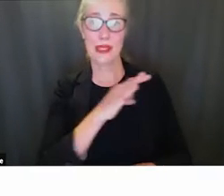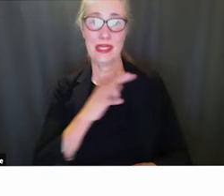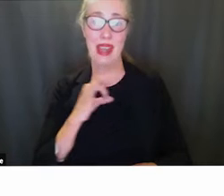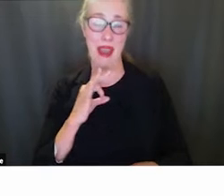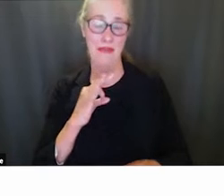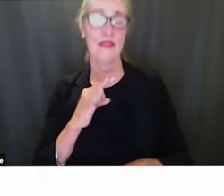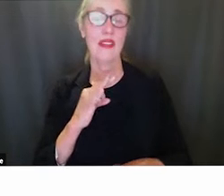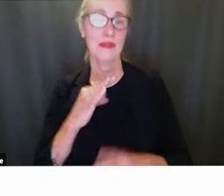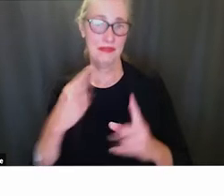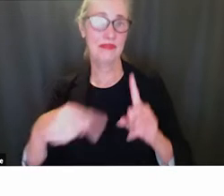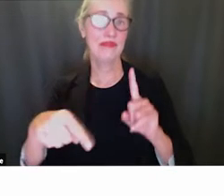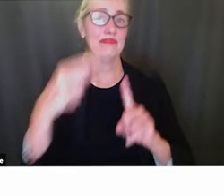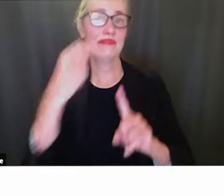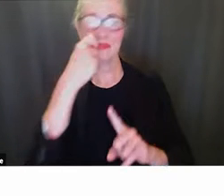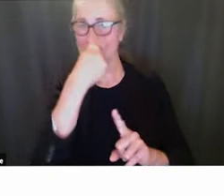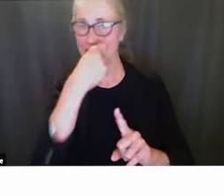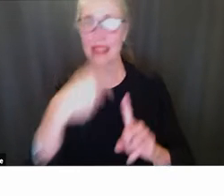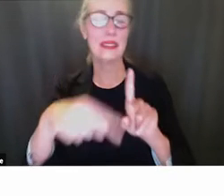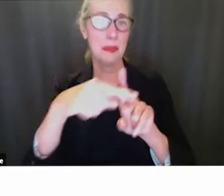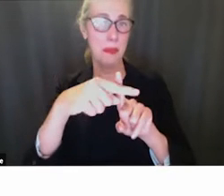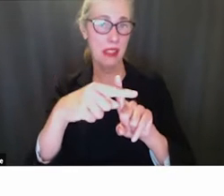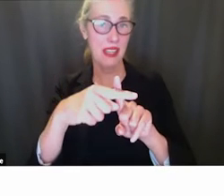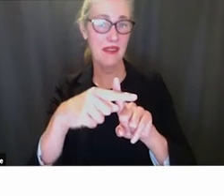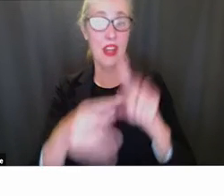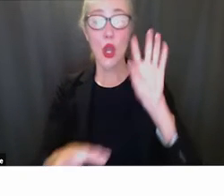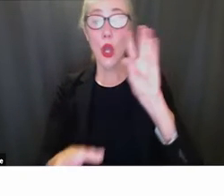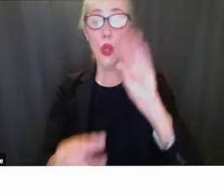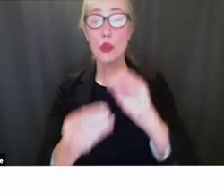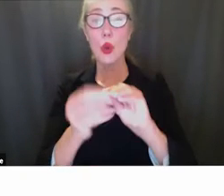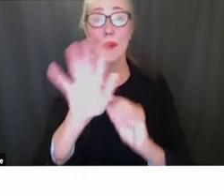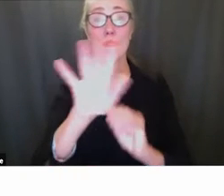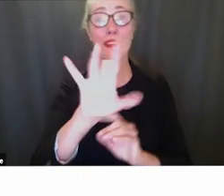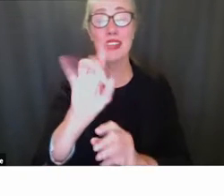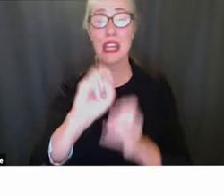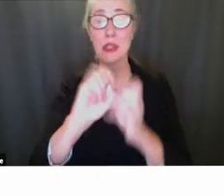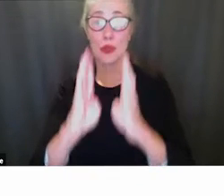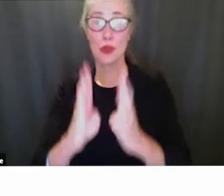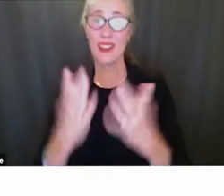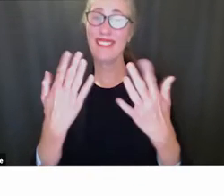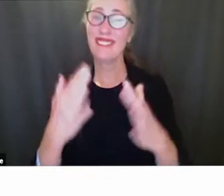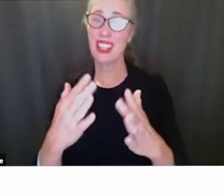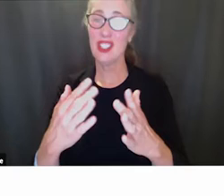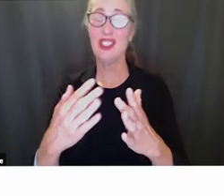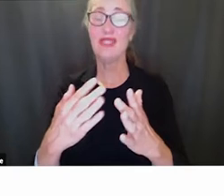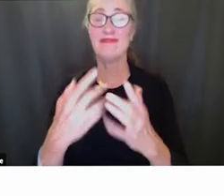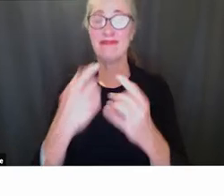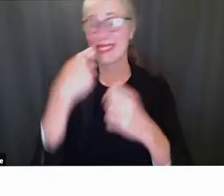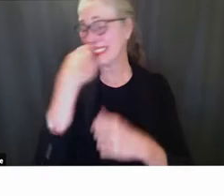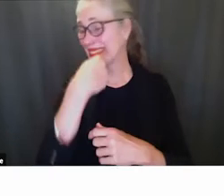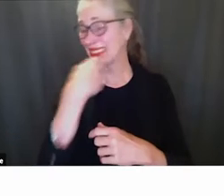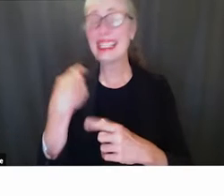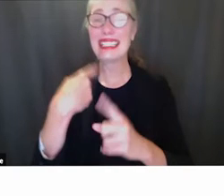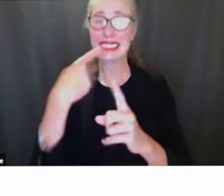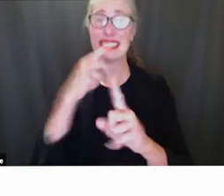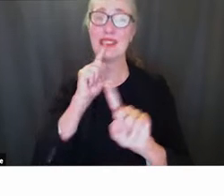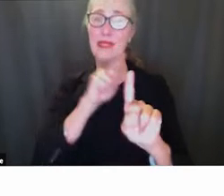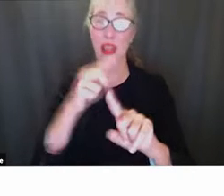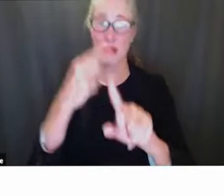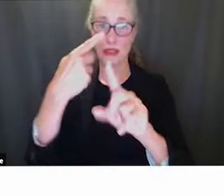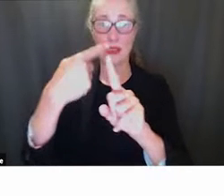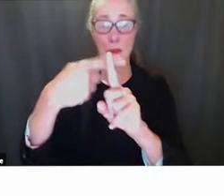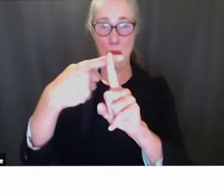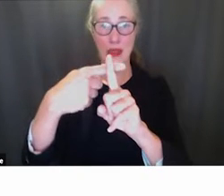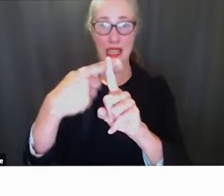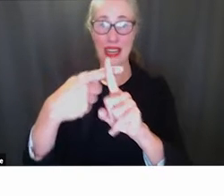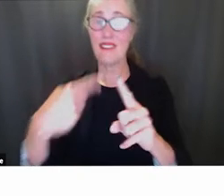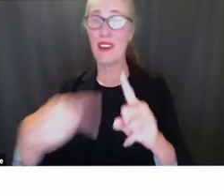equivale a un total de 58 estudiantes que dieron positivo desde el 16 de agosto y 21 miembros del